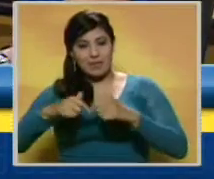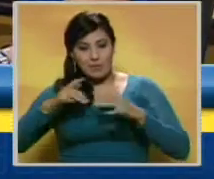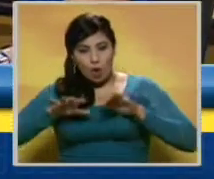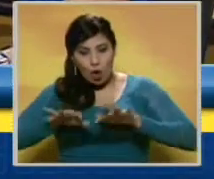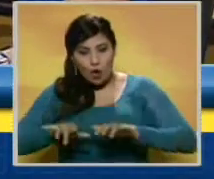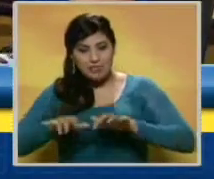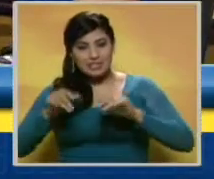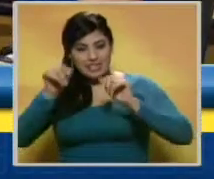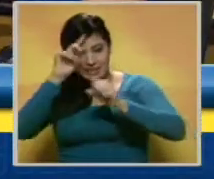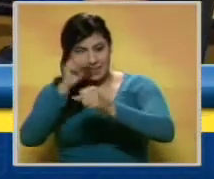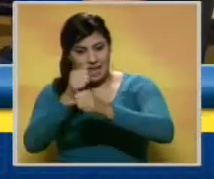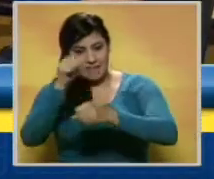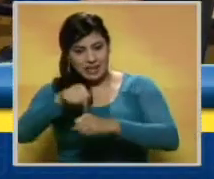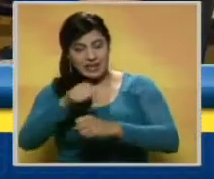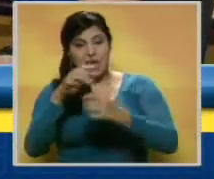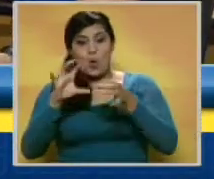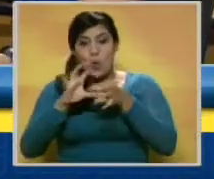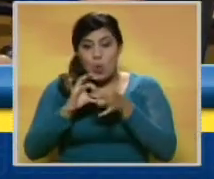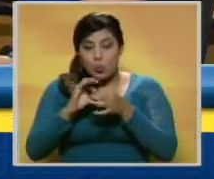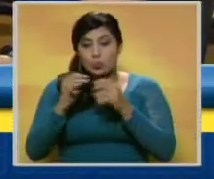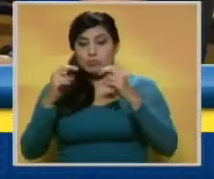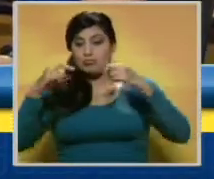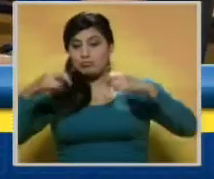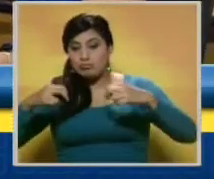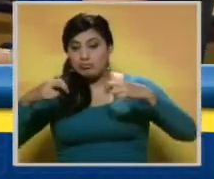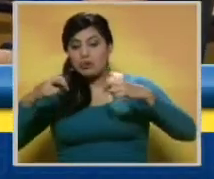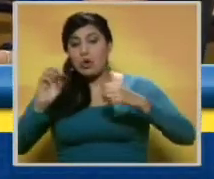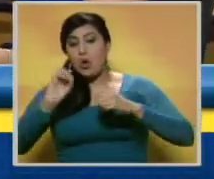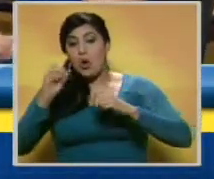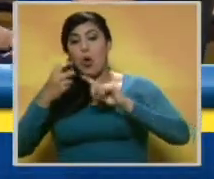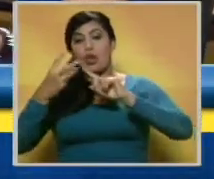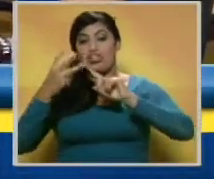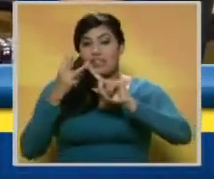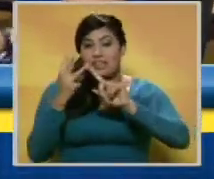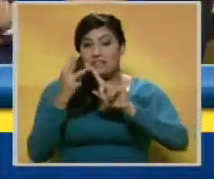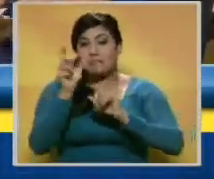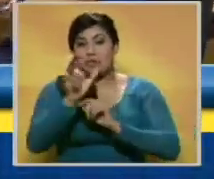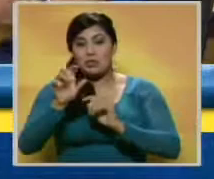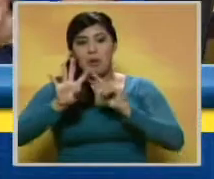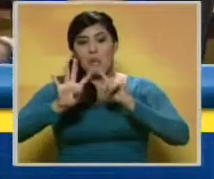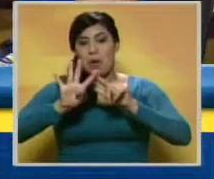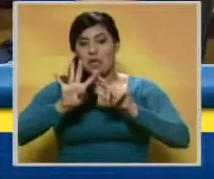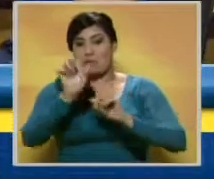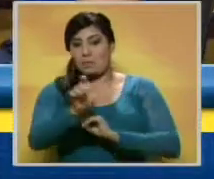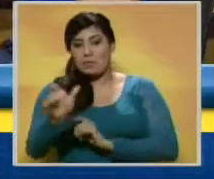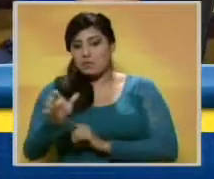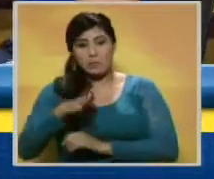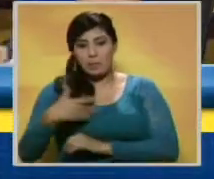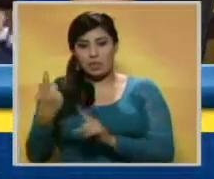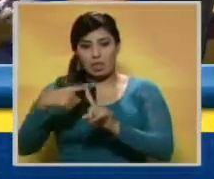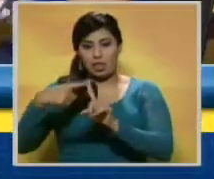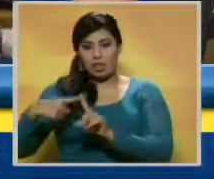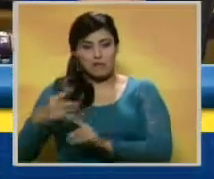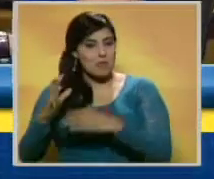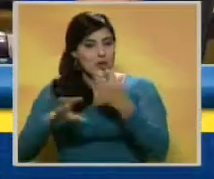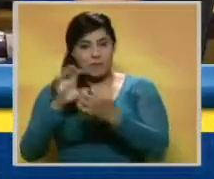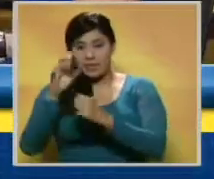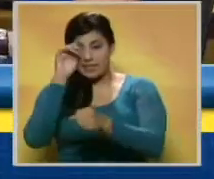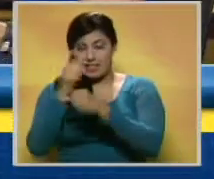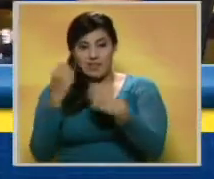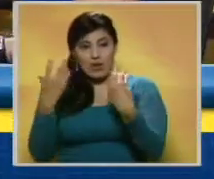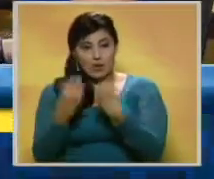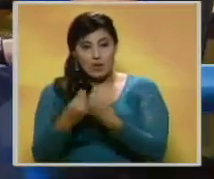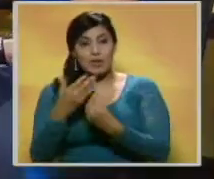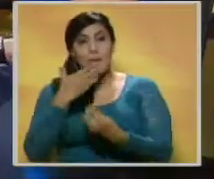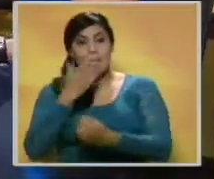podamos hacerlo juntos. Podemos hacerlo en pareja, podemos hacerlo con una tercera persona, una cuarta persona y podemos seguir trabajando todos juntos. Lo importante es